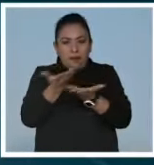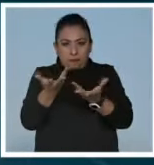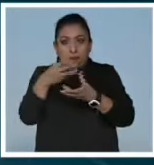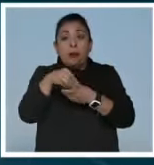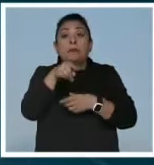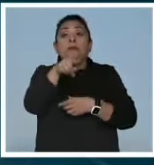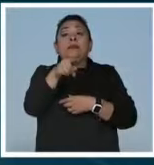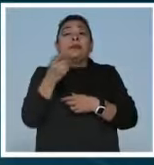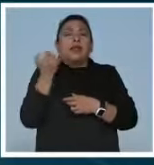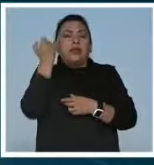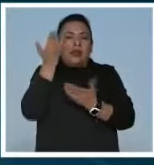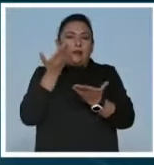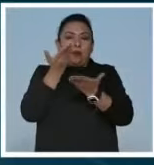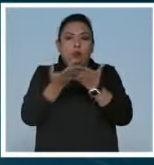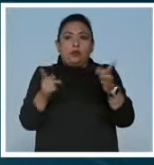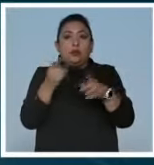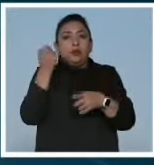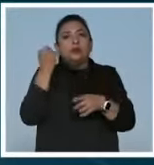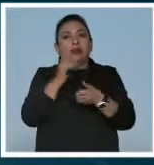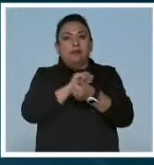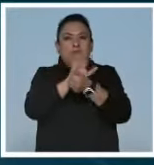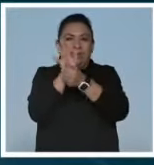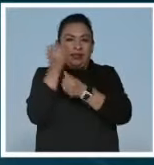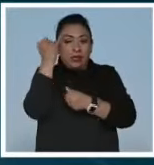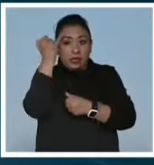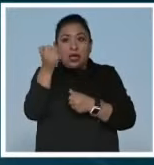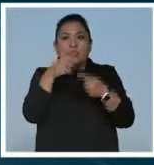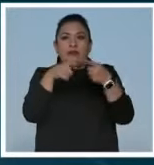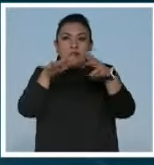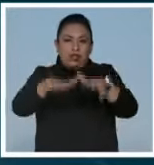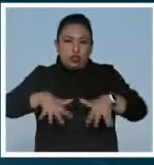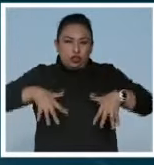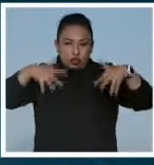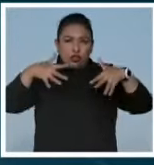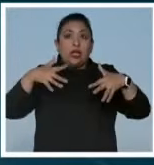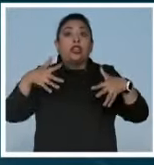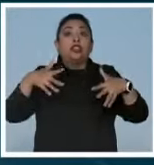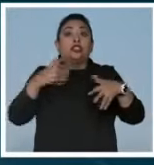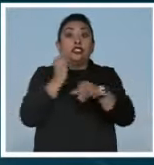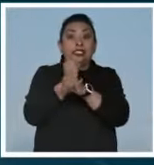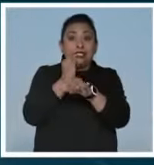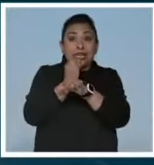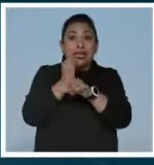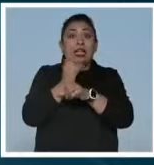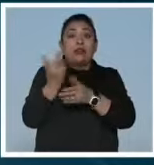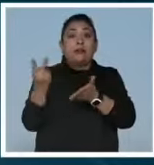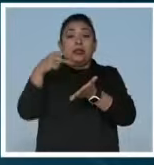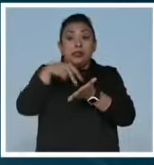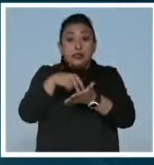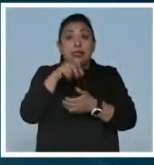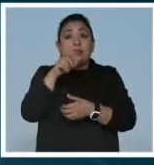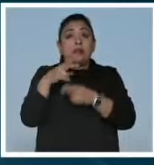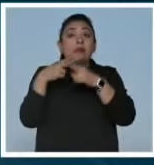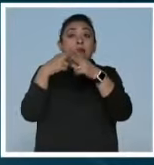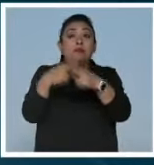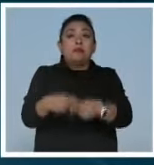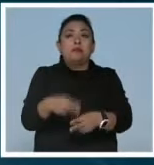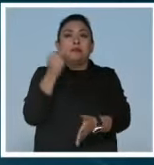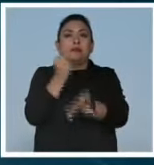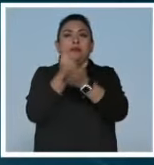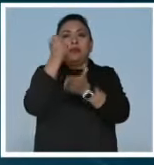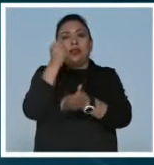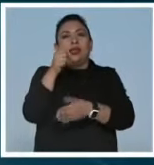Esta iniciativa musical surgió durante la pandemia como una serie de conciertos en línea. El concierto presencial también conmemora la declaratoria